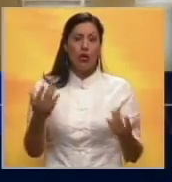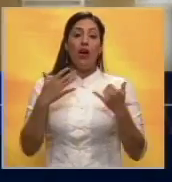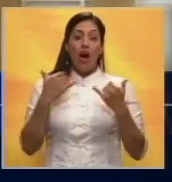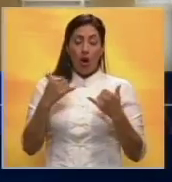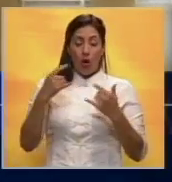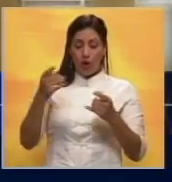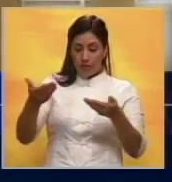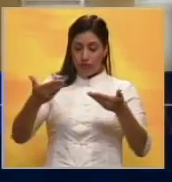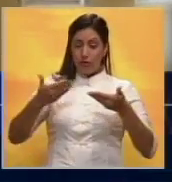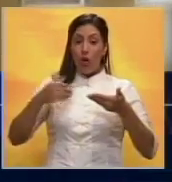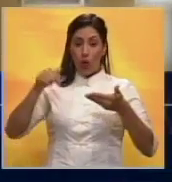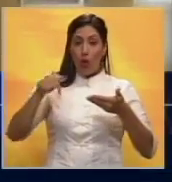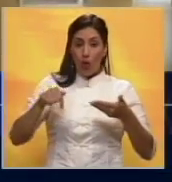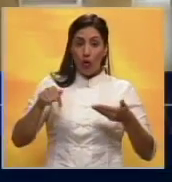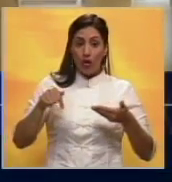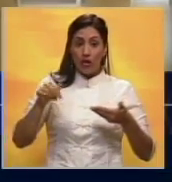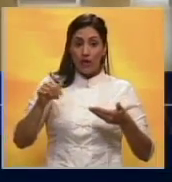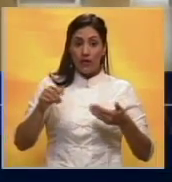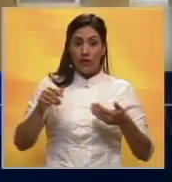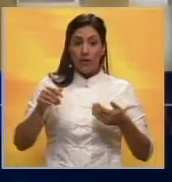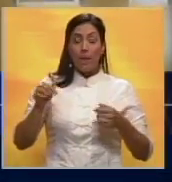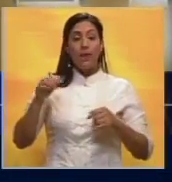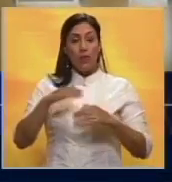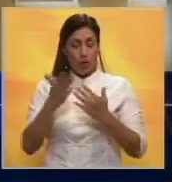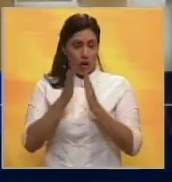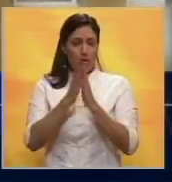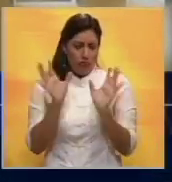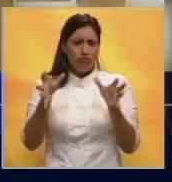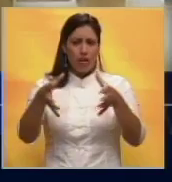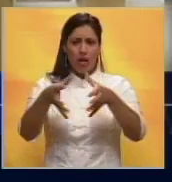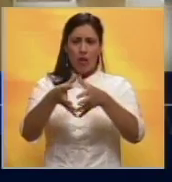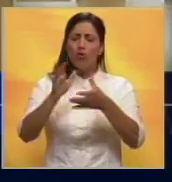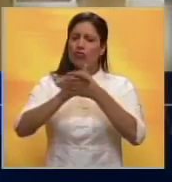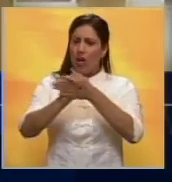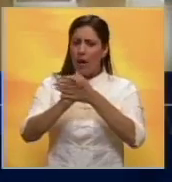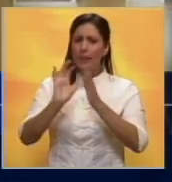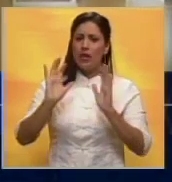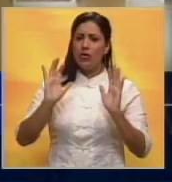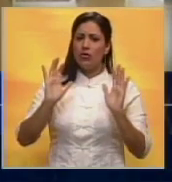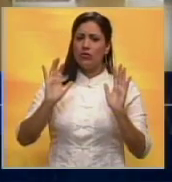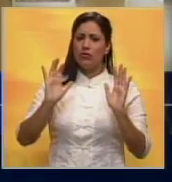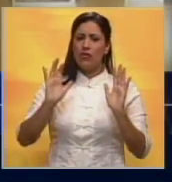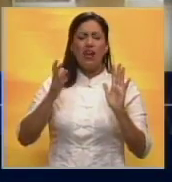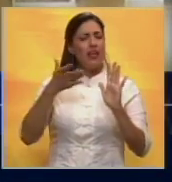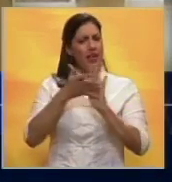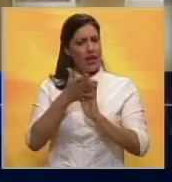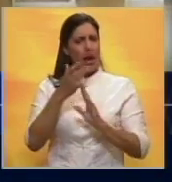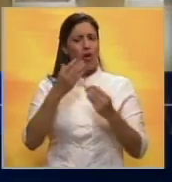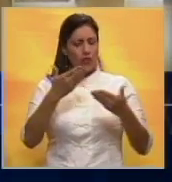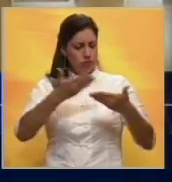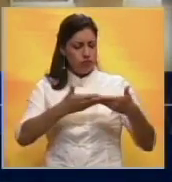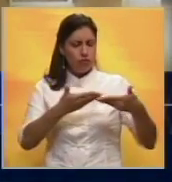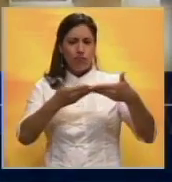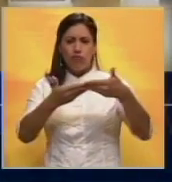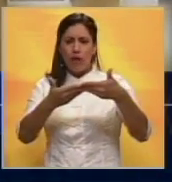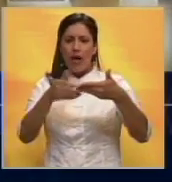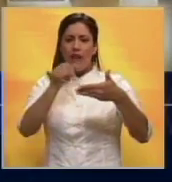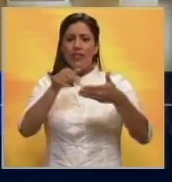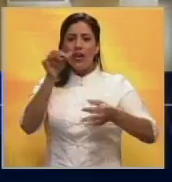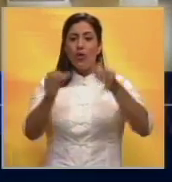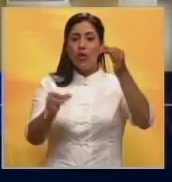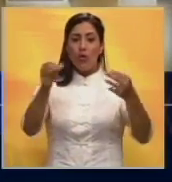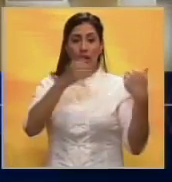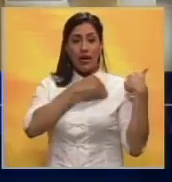Hoy recibí Hoy recibí porque me pidieron una reunión unos compañeros que van a introducir ante los